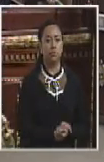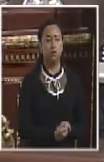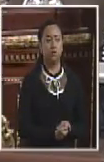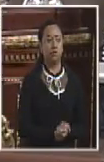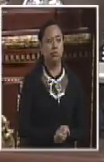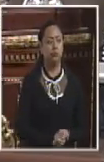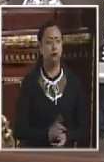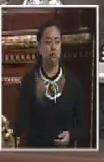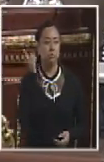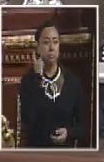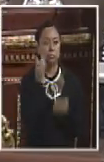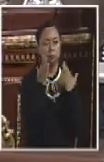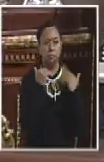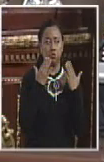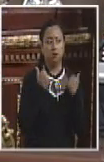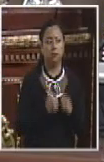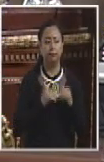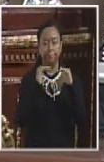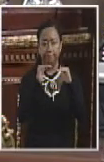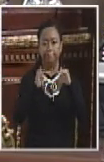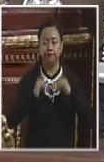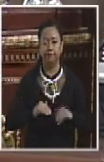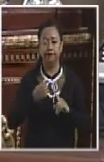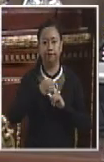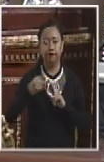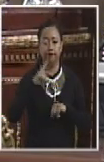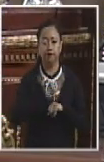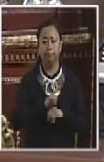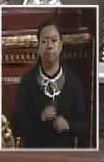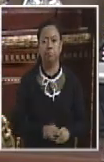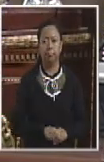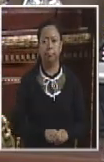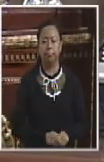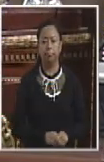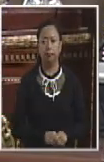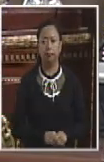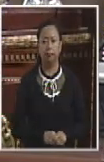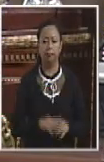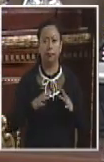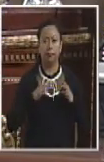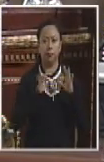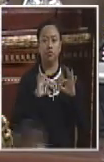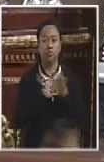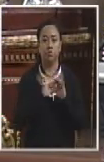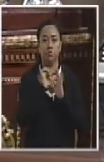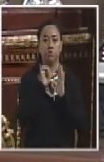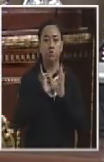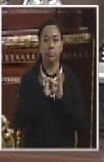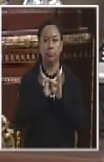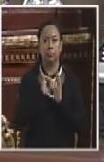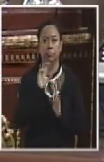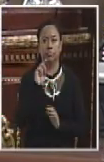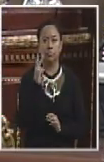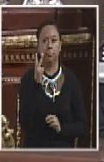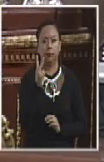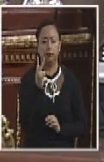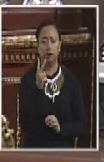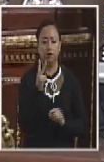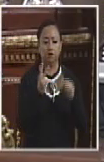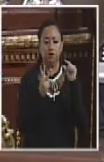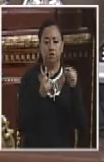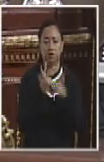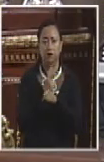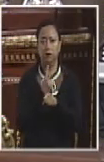No se encuentra el diputado. Seguimos con el orden del día. Con fundamento en lo dispuesto por los artículos 32,